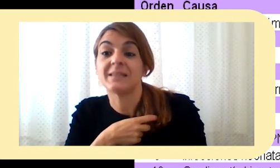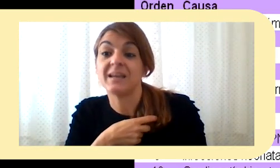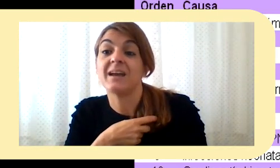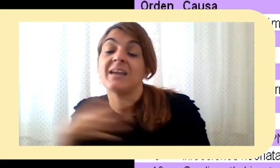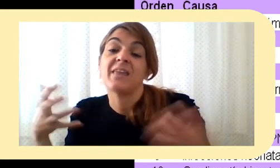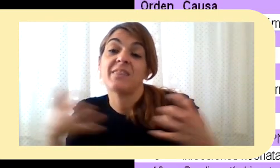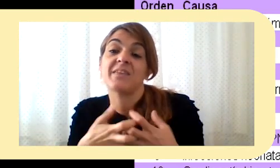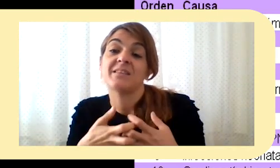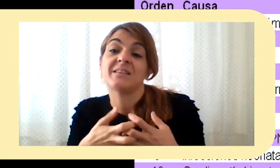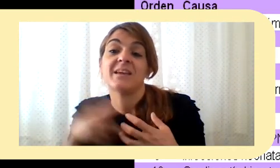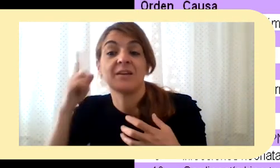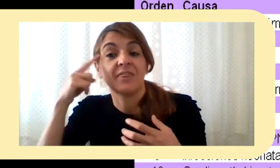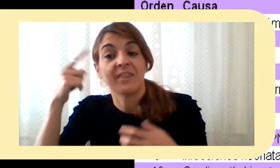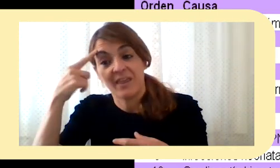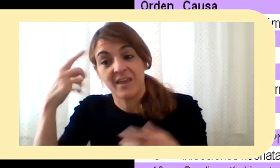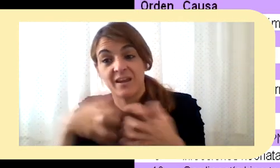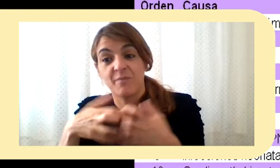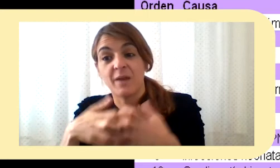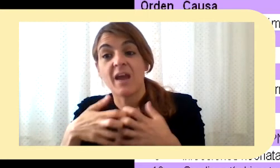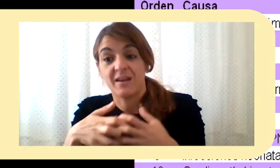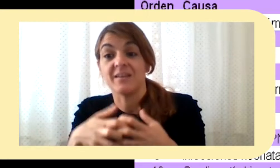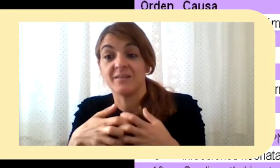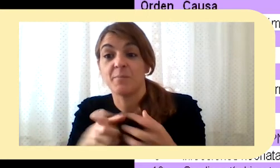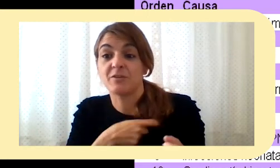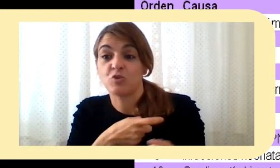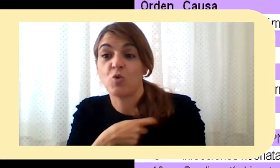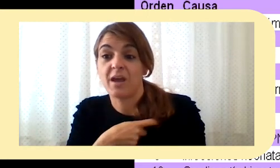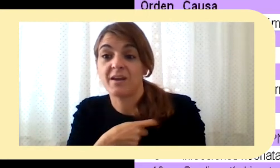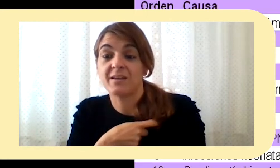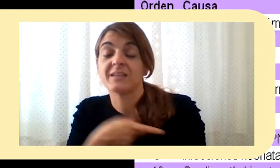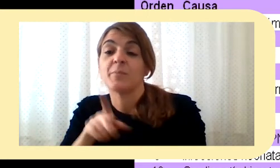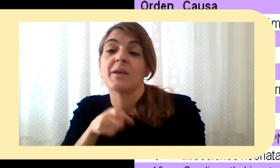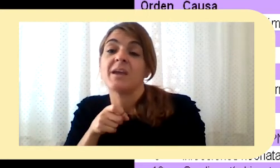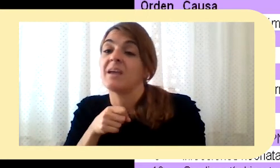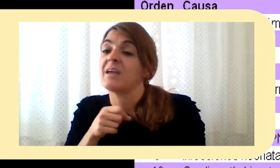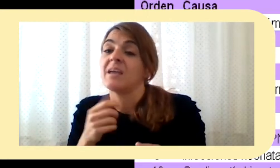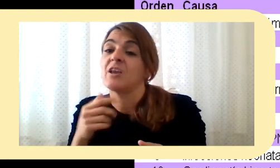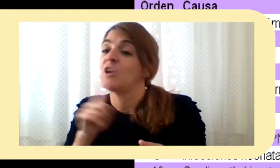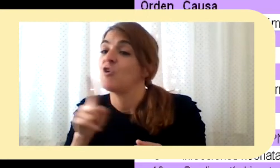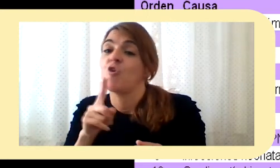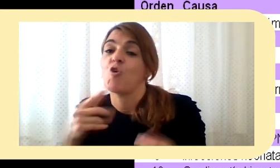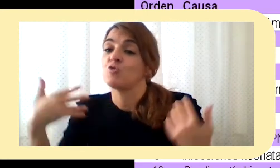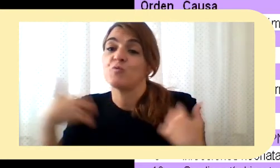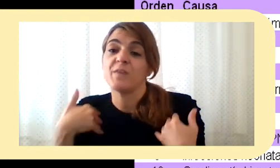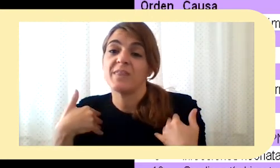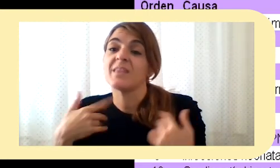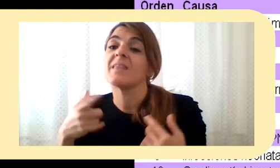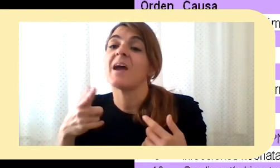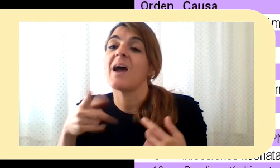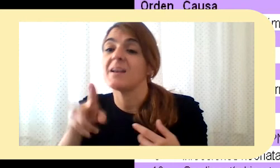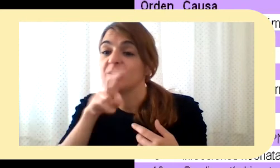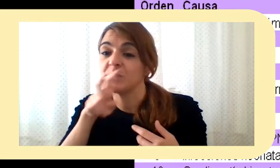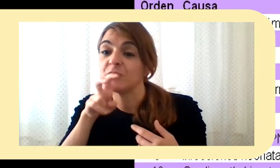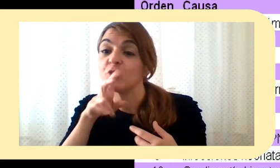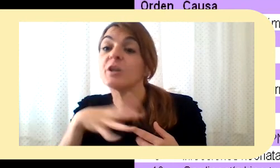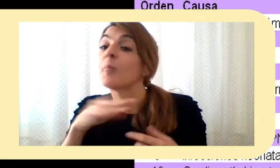la insuficiencia respiratoria. Quizá el año que viene, analizando los datos de este año pasado, pues tendremos que los